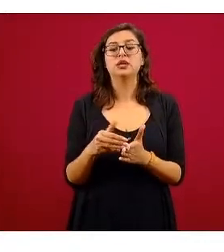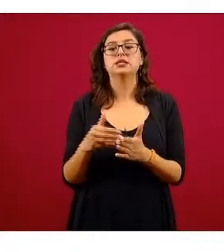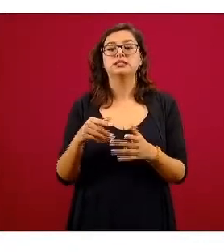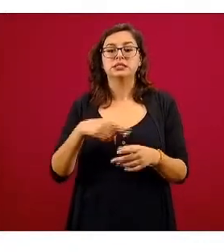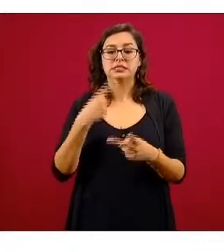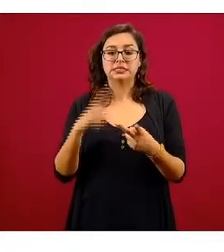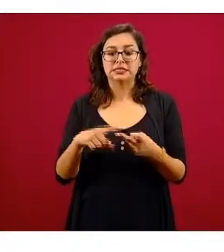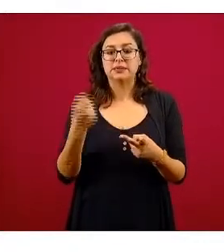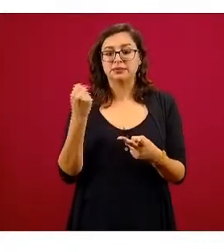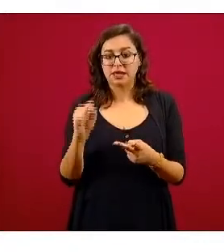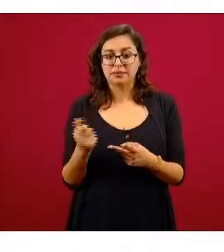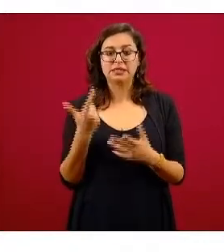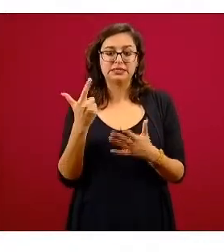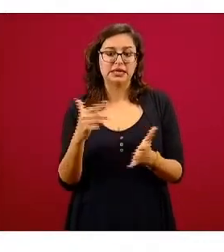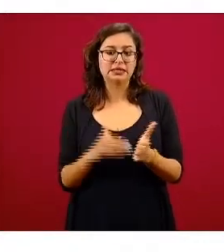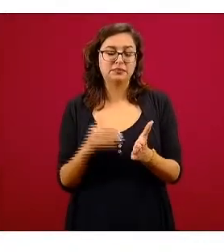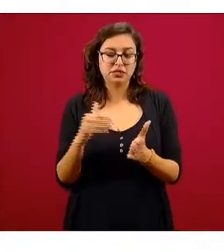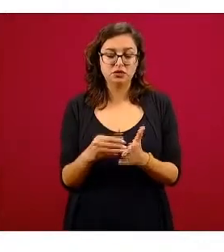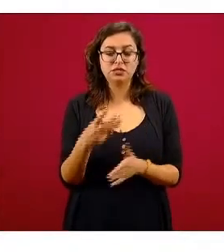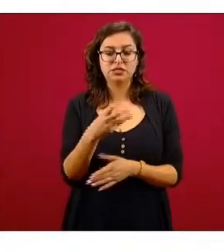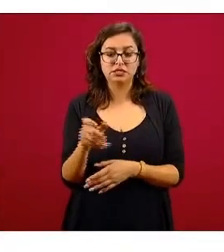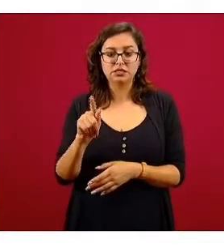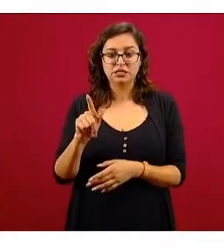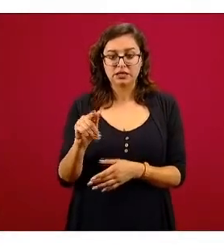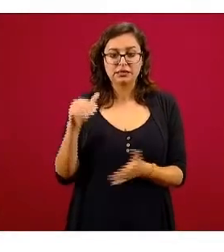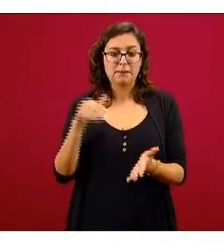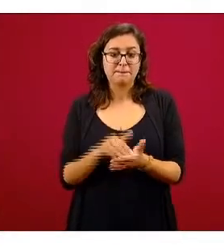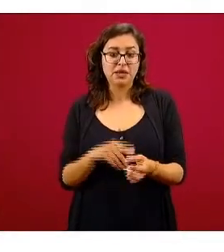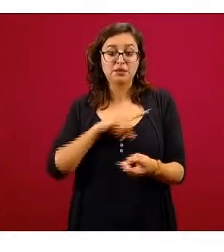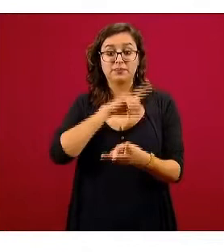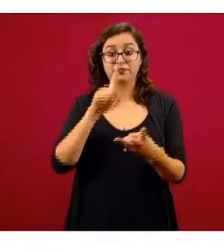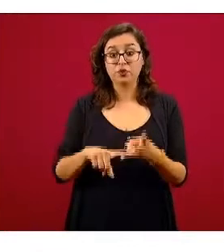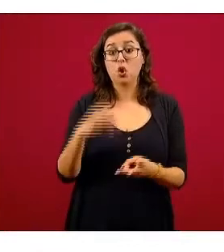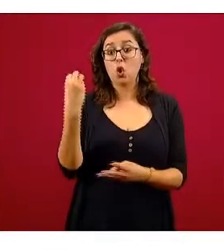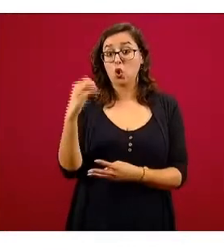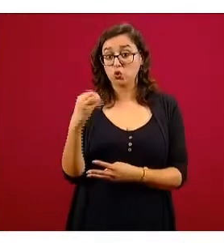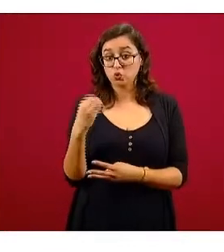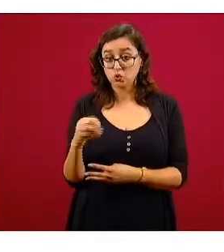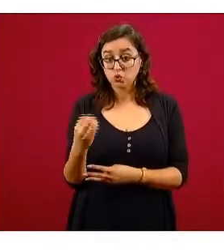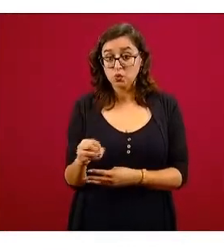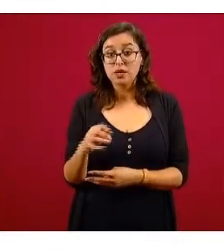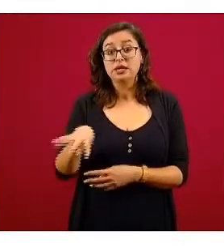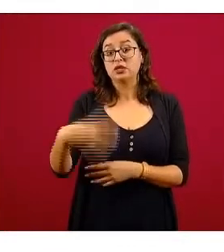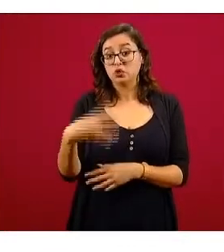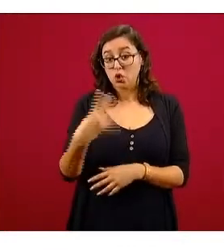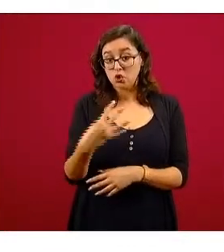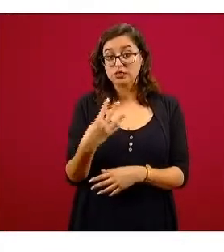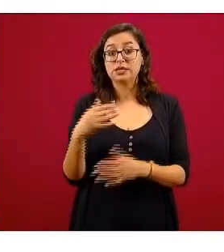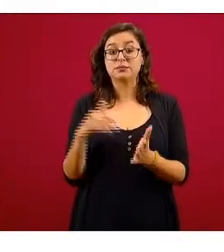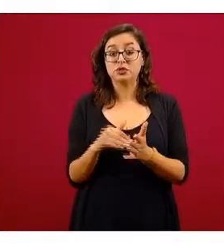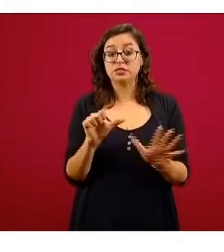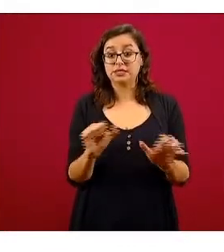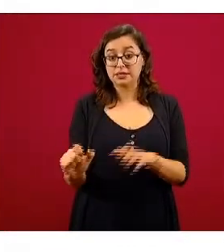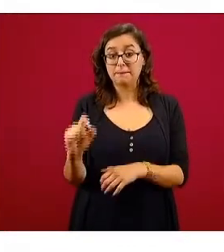en septiembre 7.370.000, en octubre 14.620.000 y en